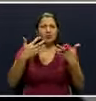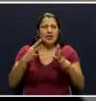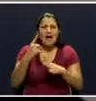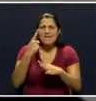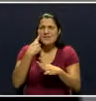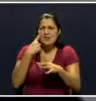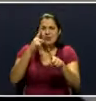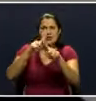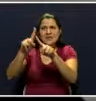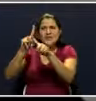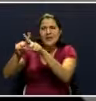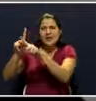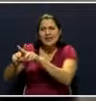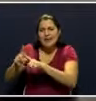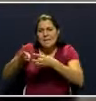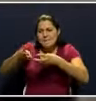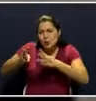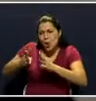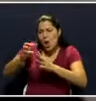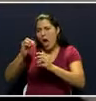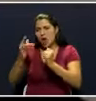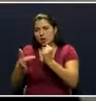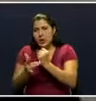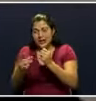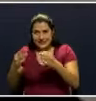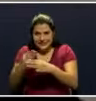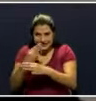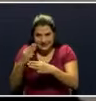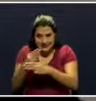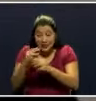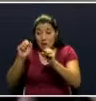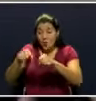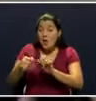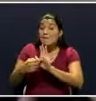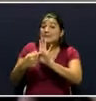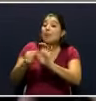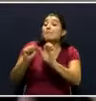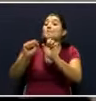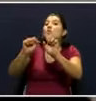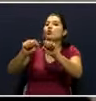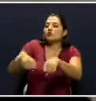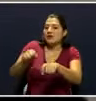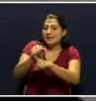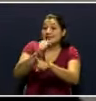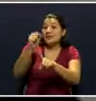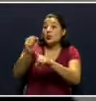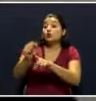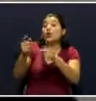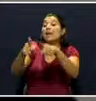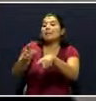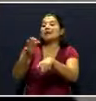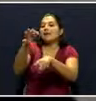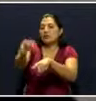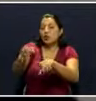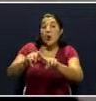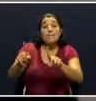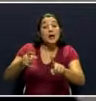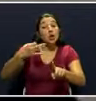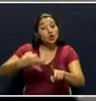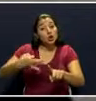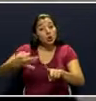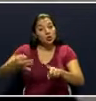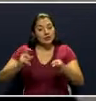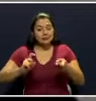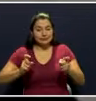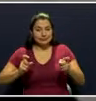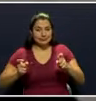muestran diferentes curvas, diferentes picos de la epidemia, donde cada día tienen que irse modificando. Y se han modificado.